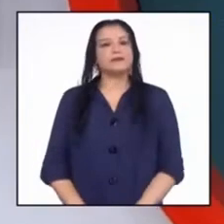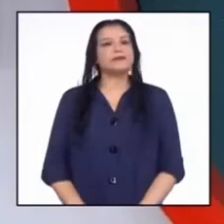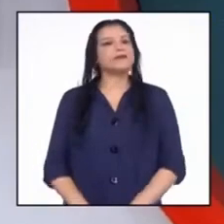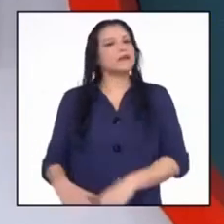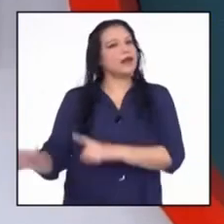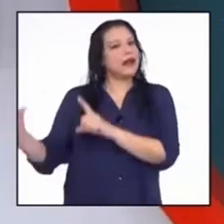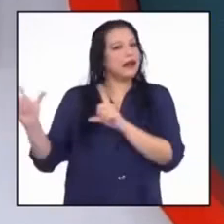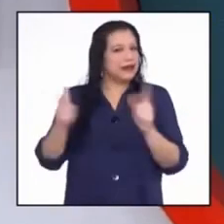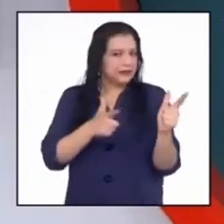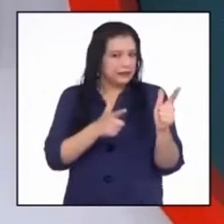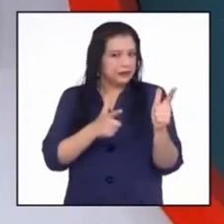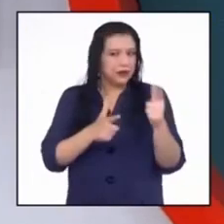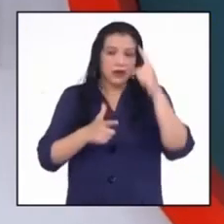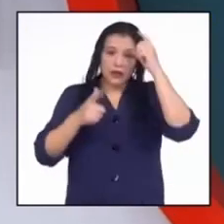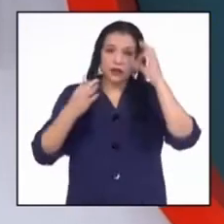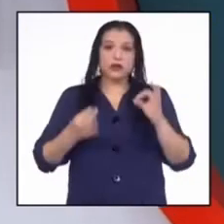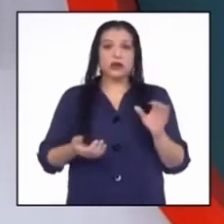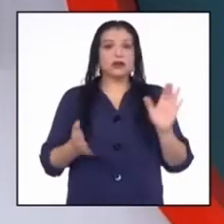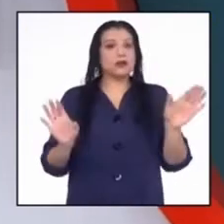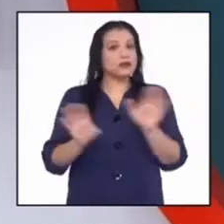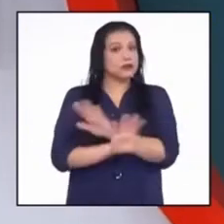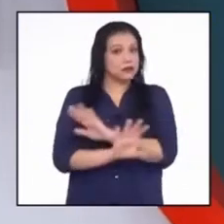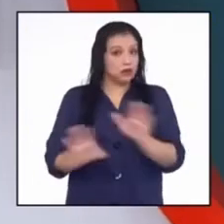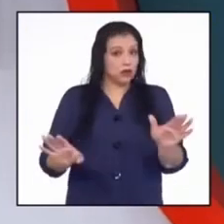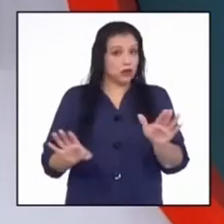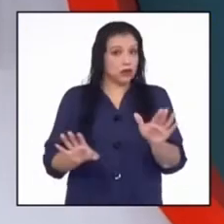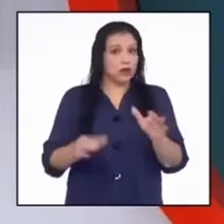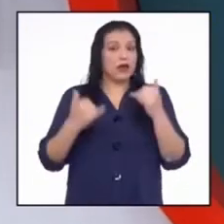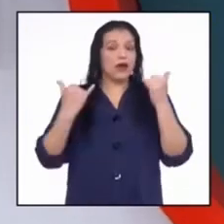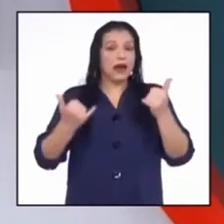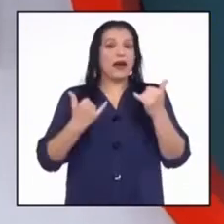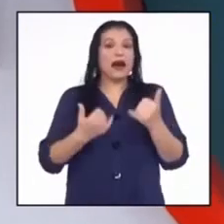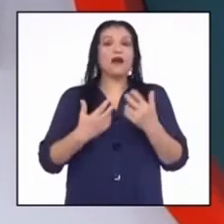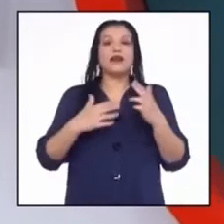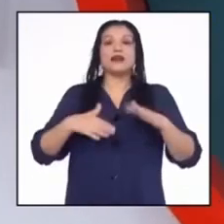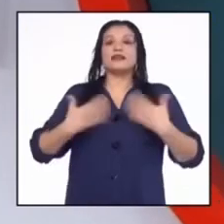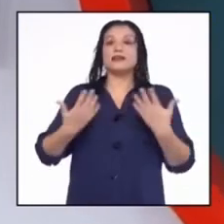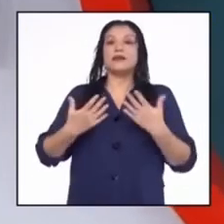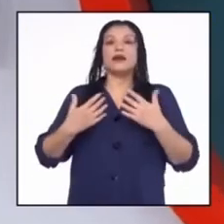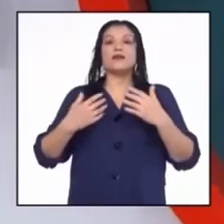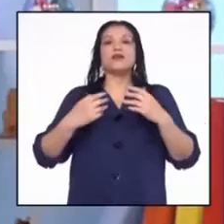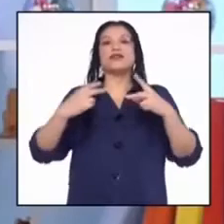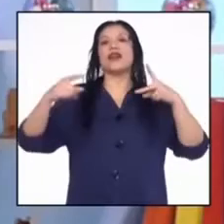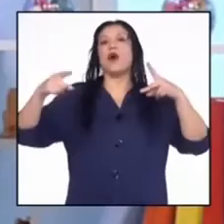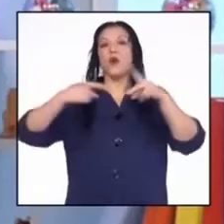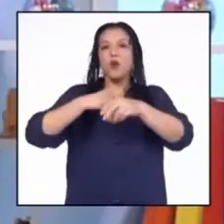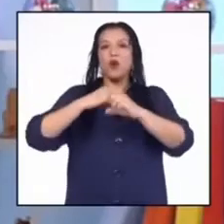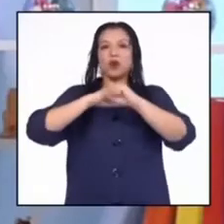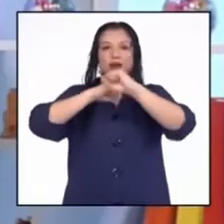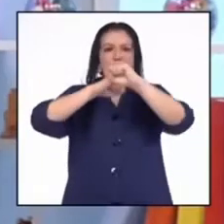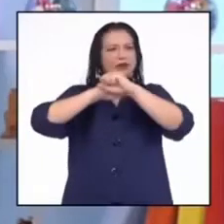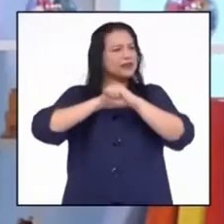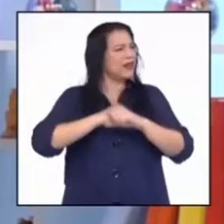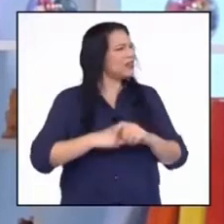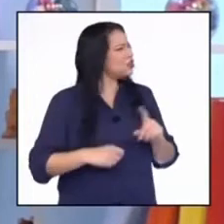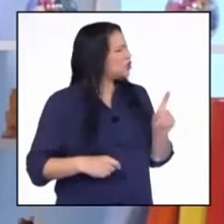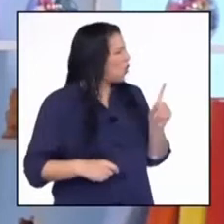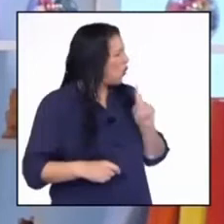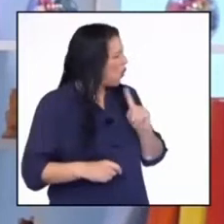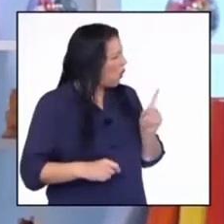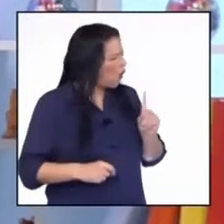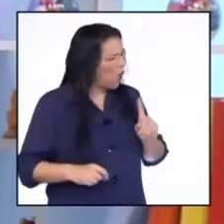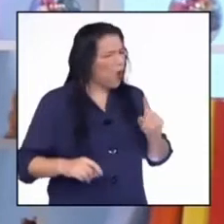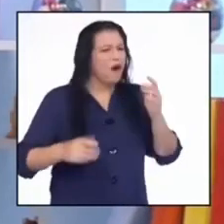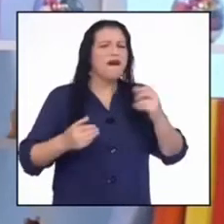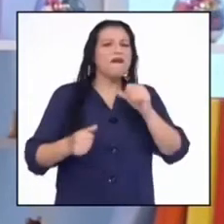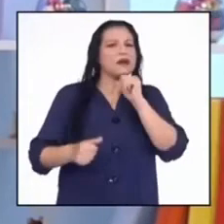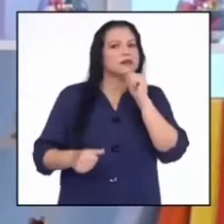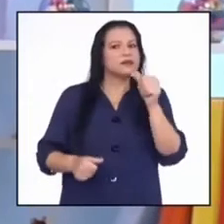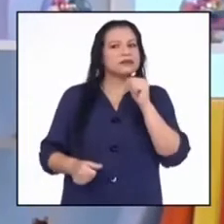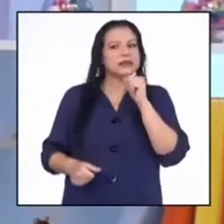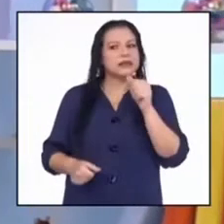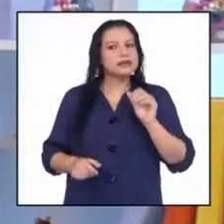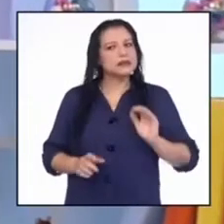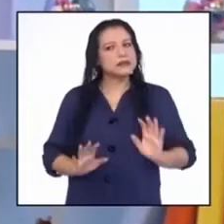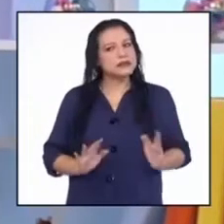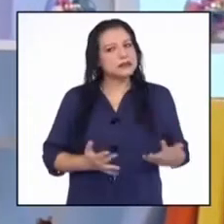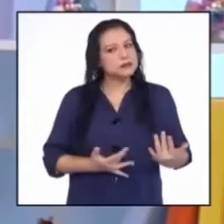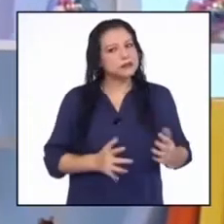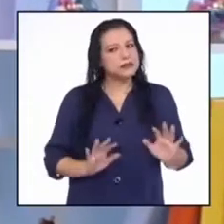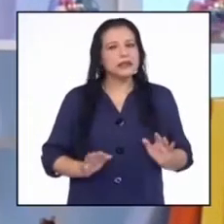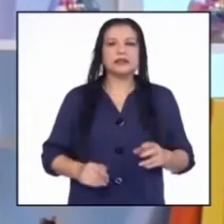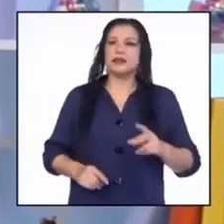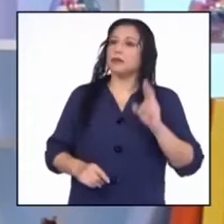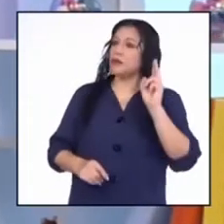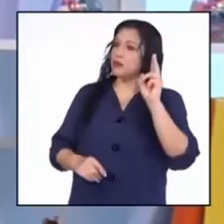Listo, y creo que eso es todo. Ahora sí, nos vamos a la pausa comercial y... No, falta, pues, ¿no?